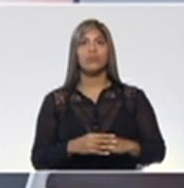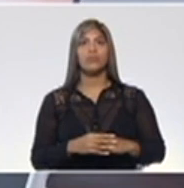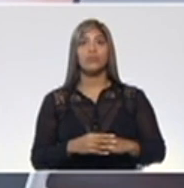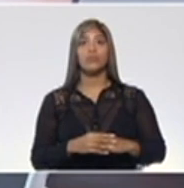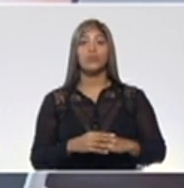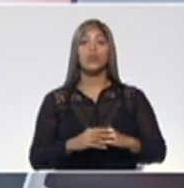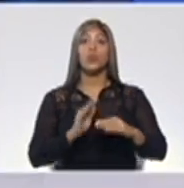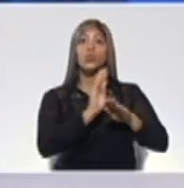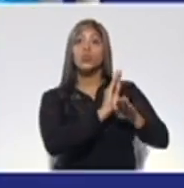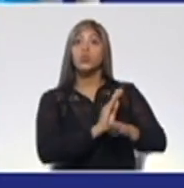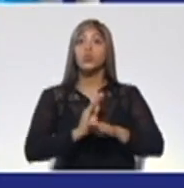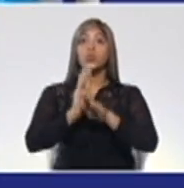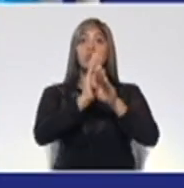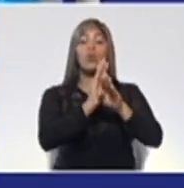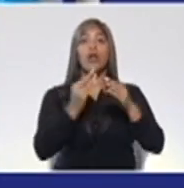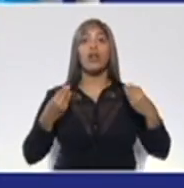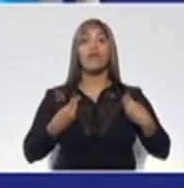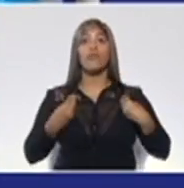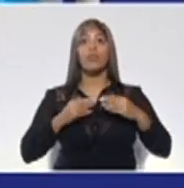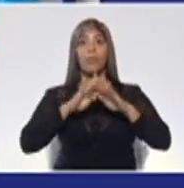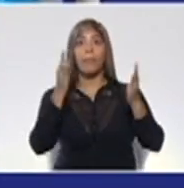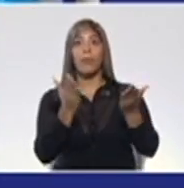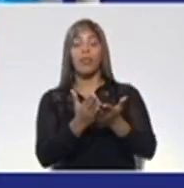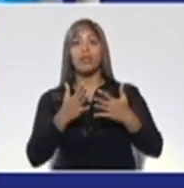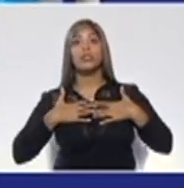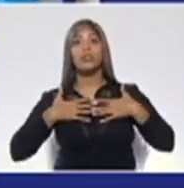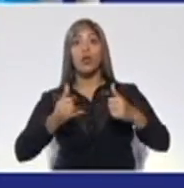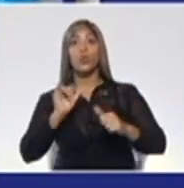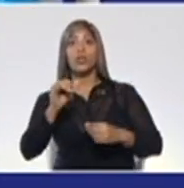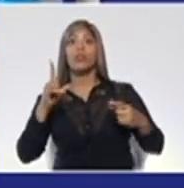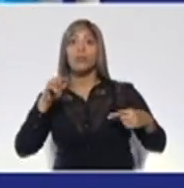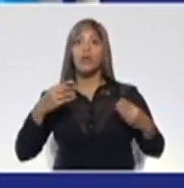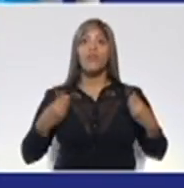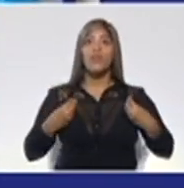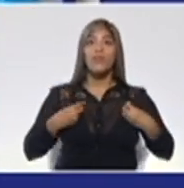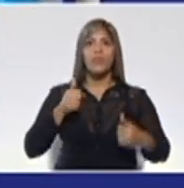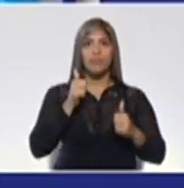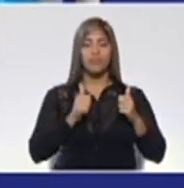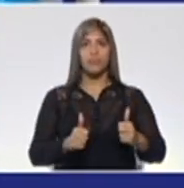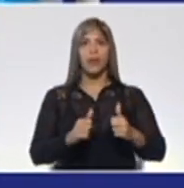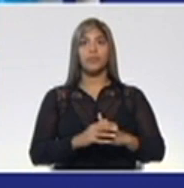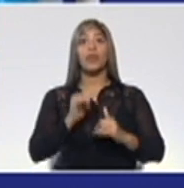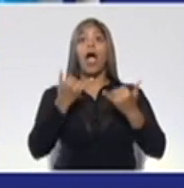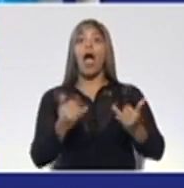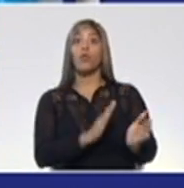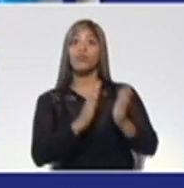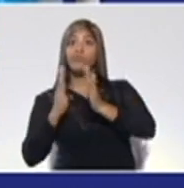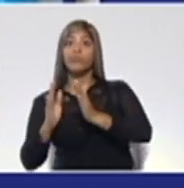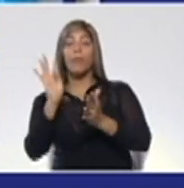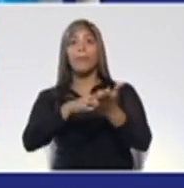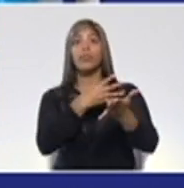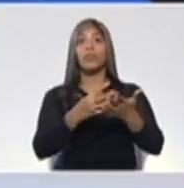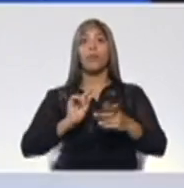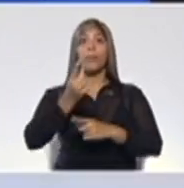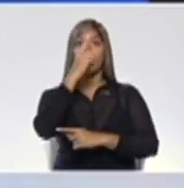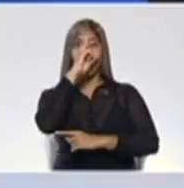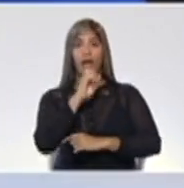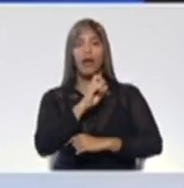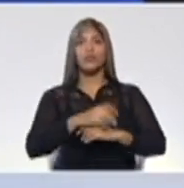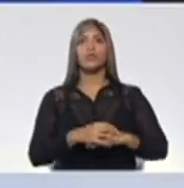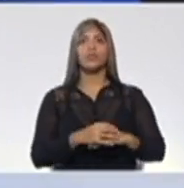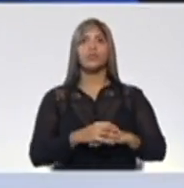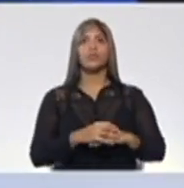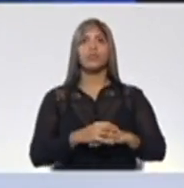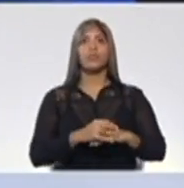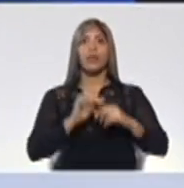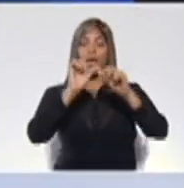Preservación de la vida en el planeta, salud y vivir bien. Pasemos a la matemática de primer año, área de un